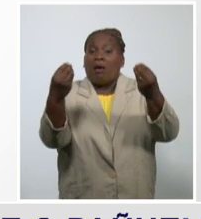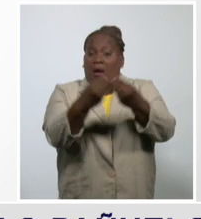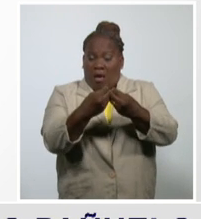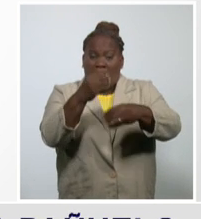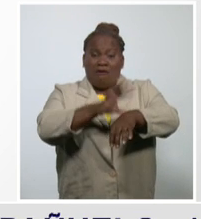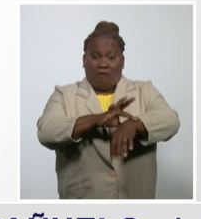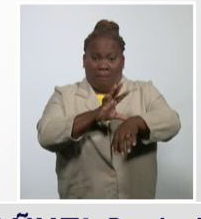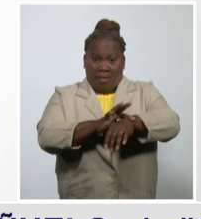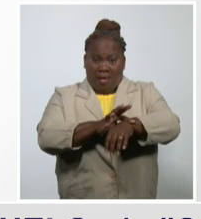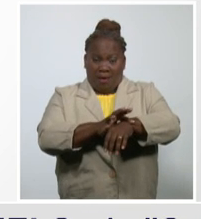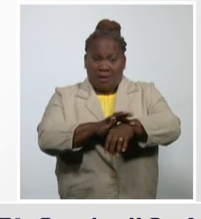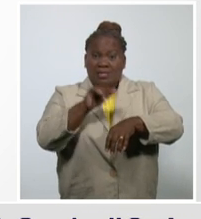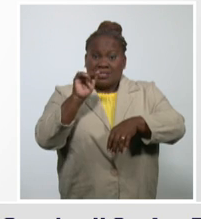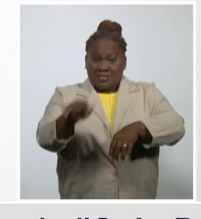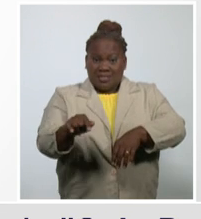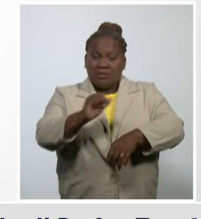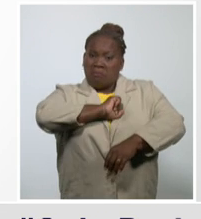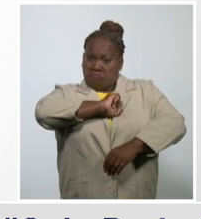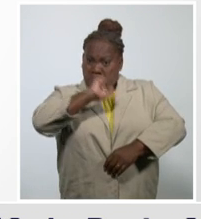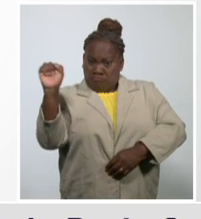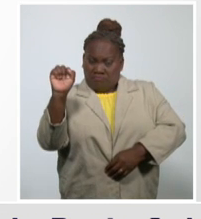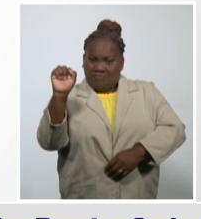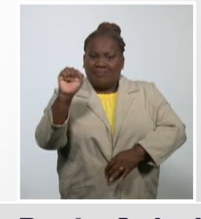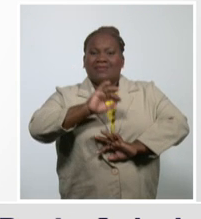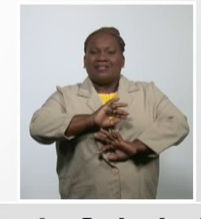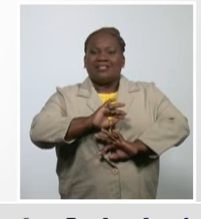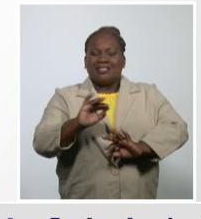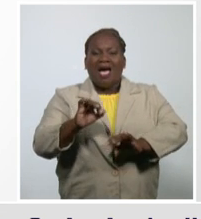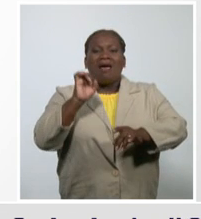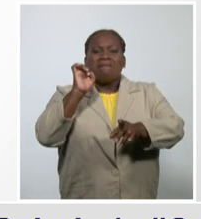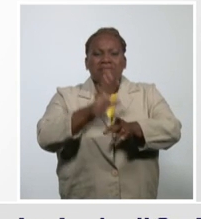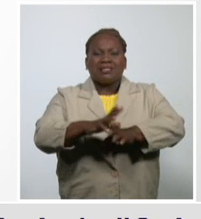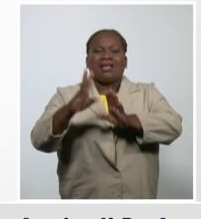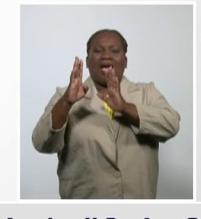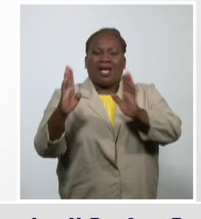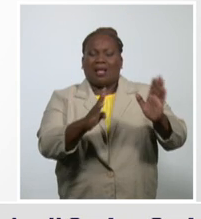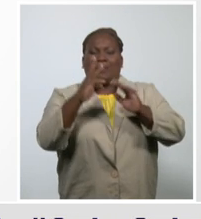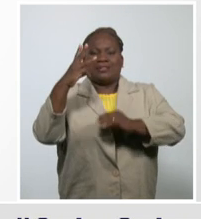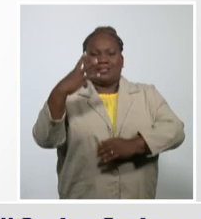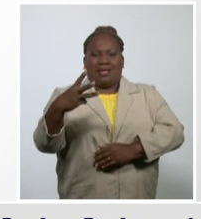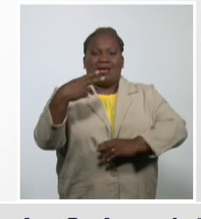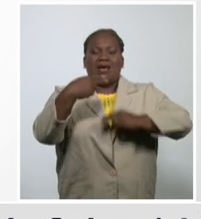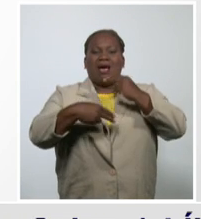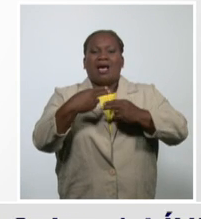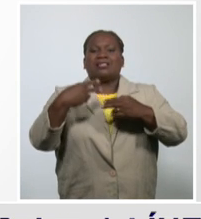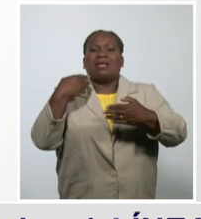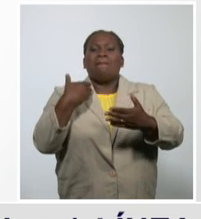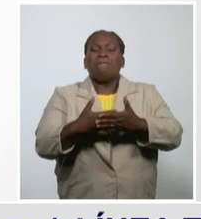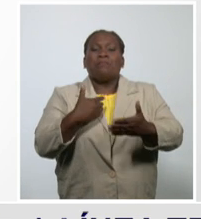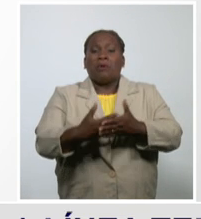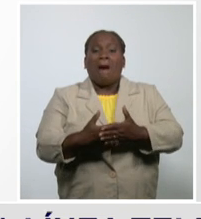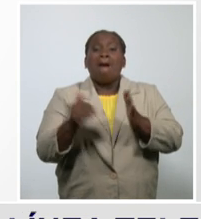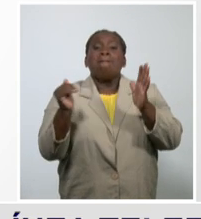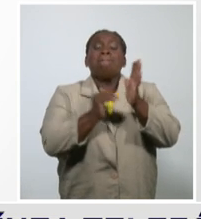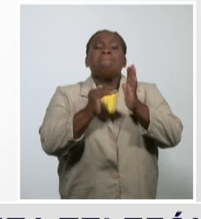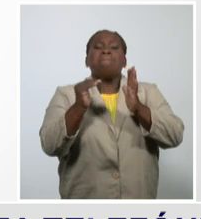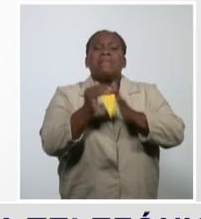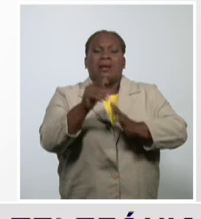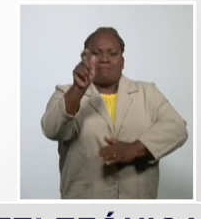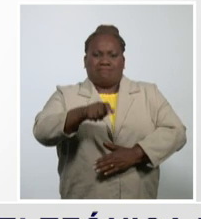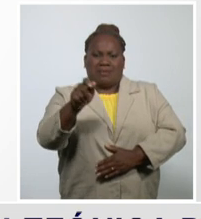Si este paso resulta exitoso, comienza la fase 3, en la que se realizan pruebas a miles de participantes para